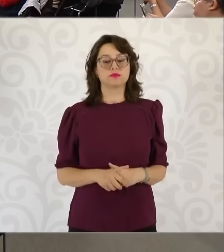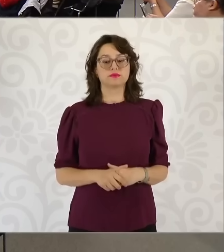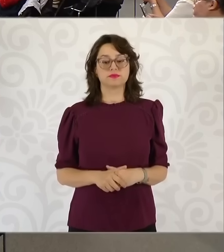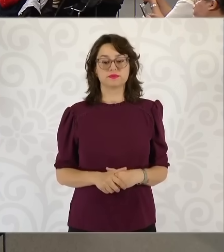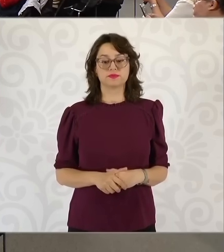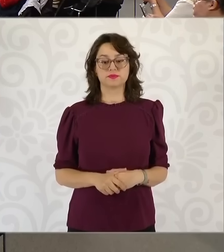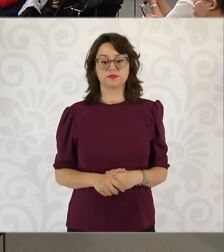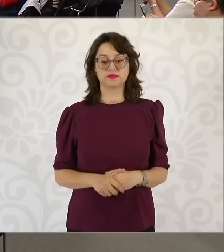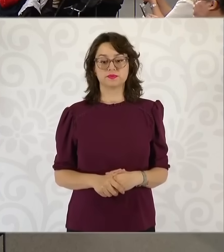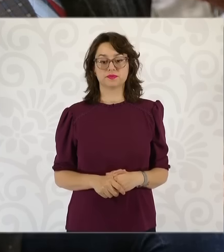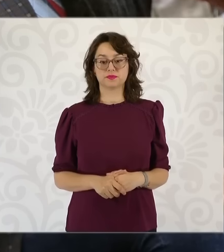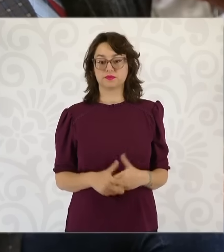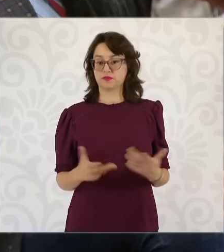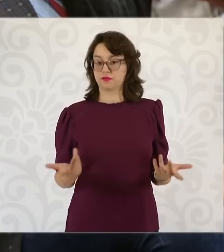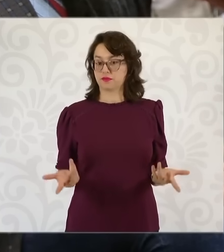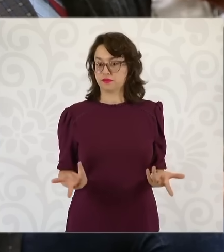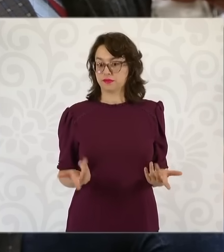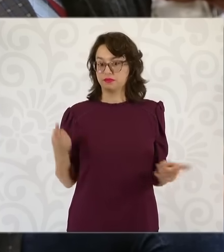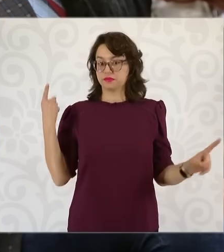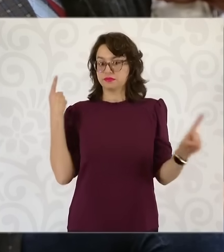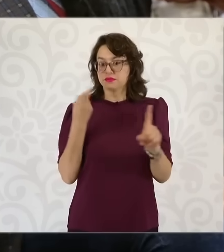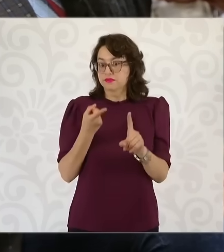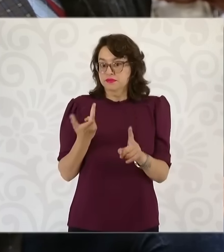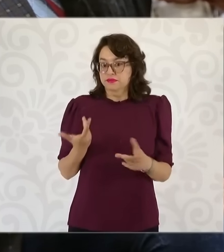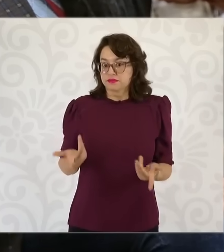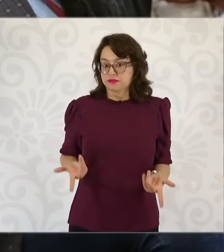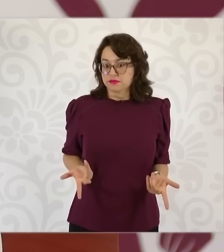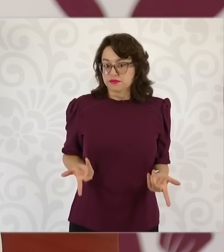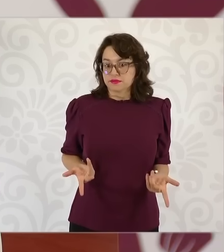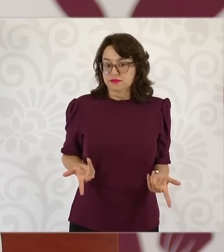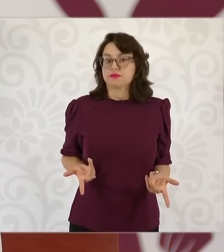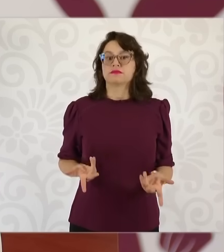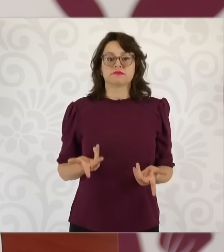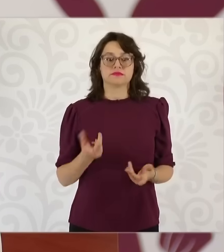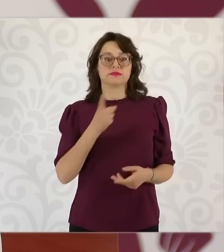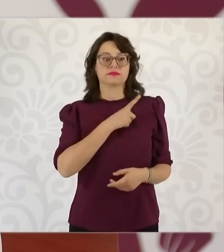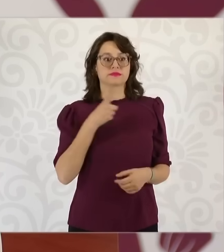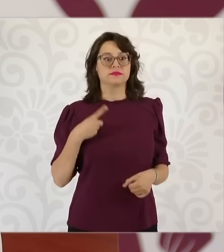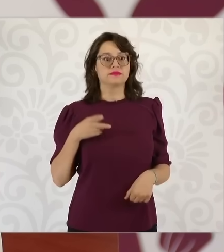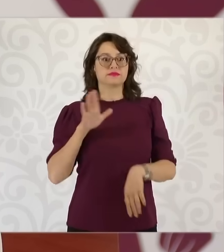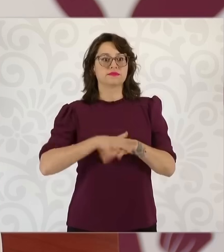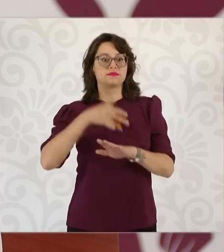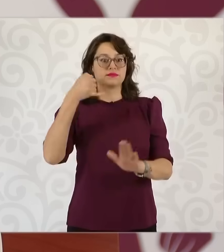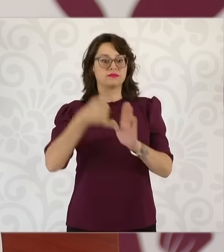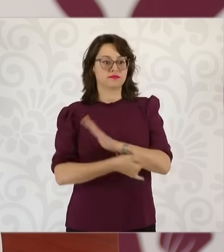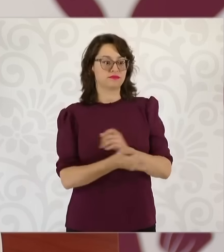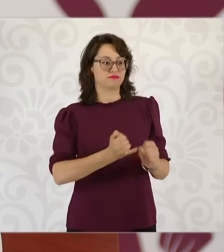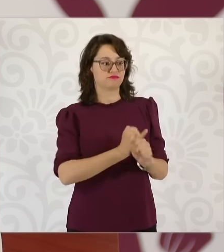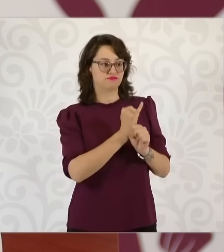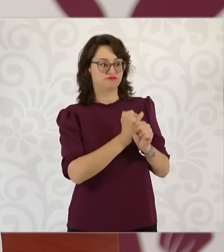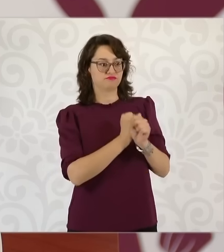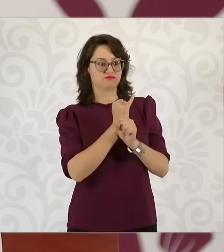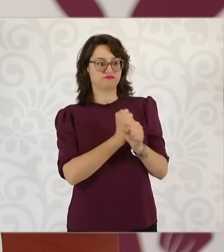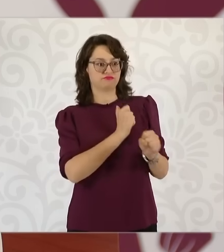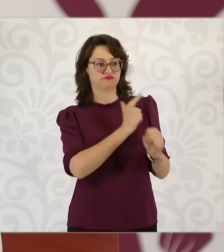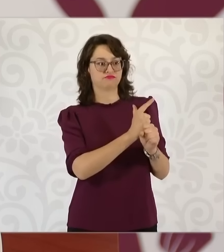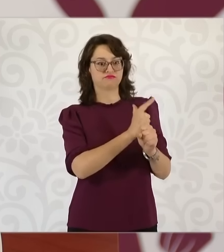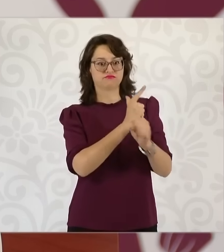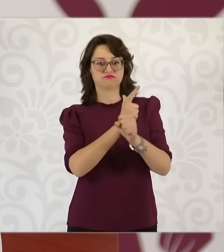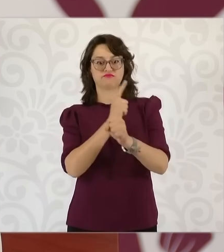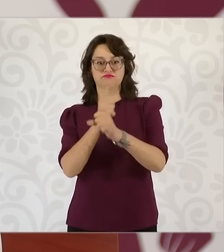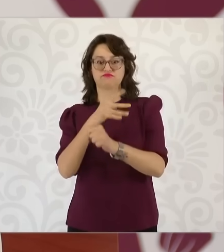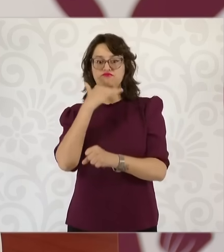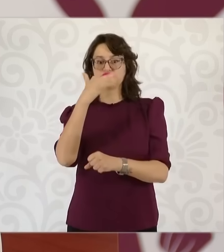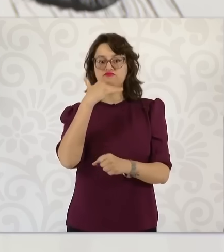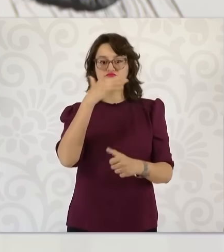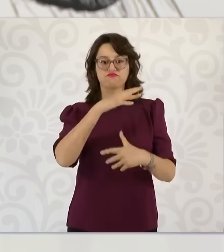digamos, sus alcances con esta? O sea, pues ¿cuál es tener el más objetivo? capacidad de investigación e inteligencia para investigar el lavado